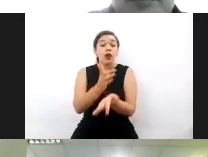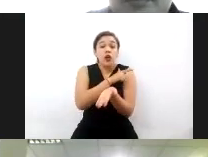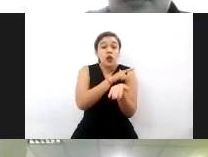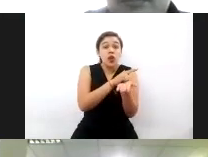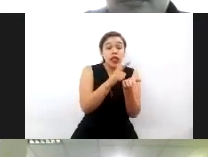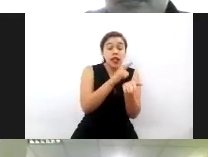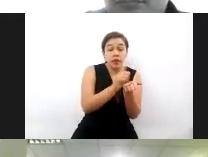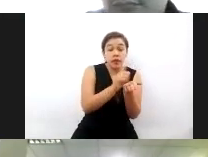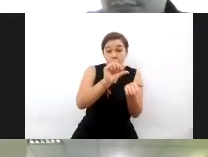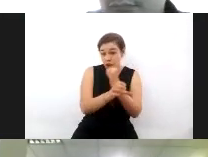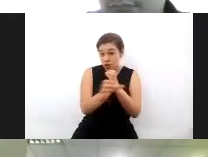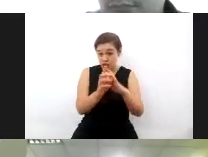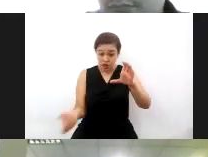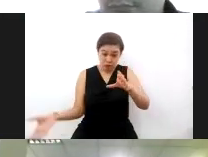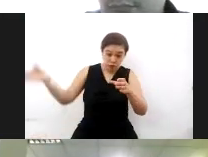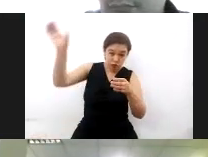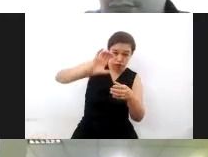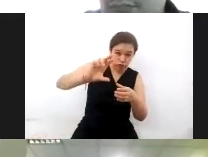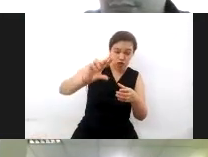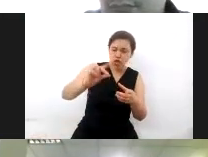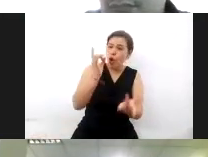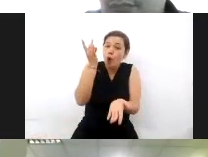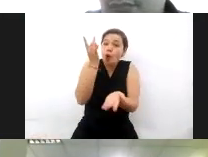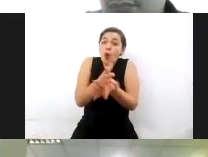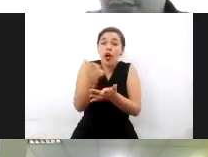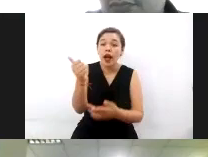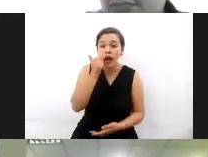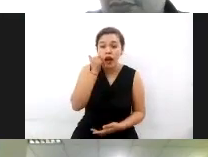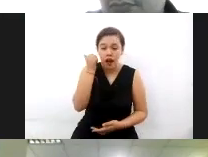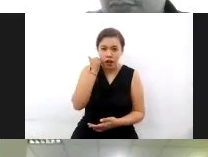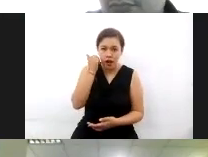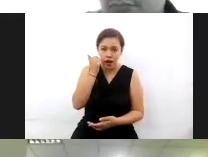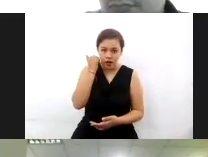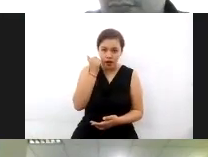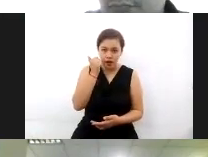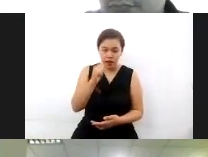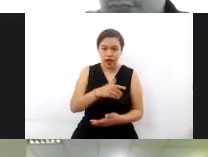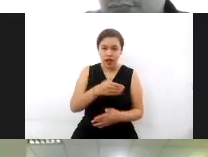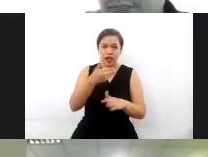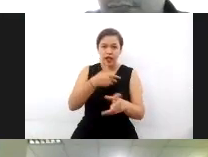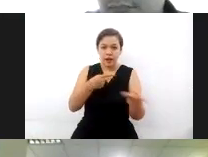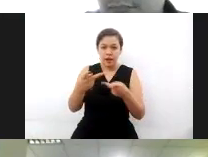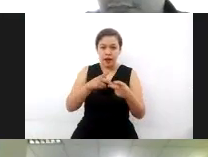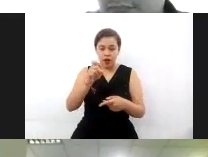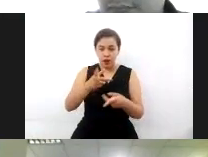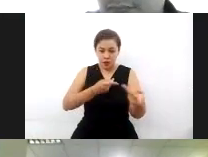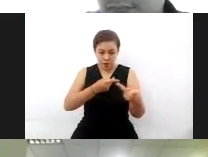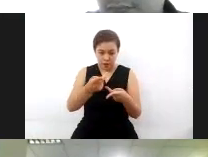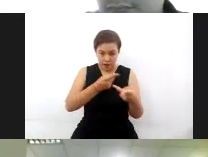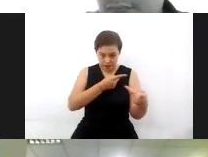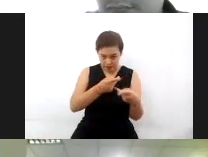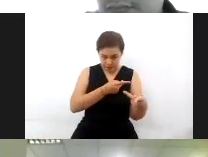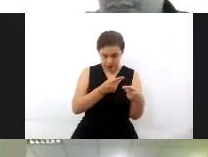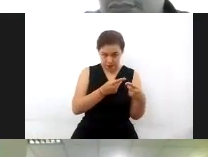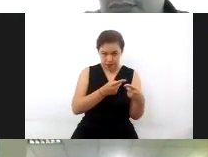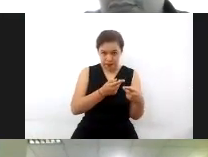ningún otro producto más que el jabón. Previamente lo vamos a preparar con agua, vamos a hacer,